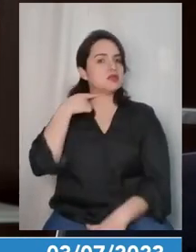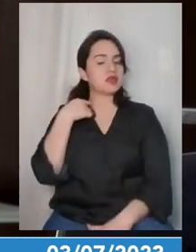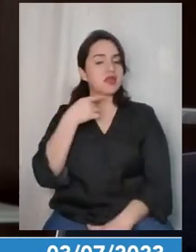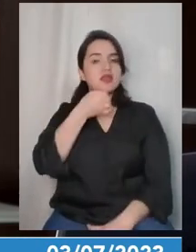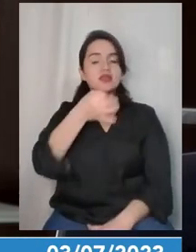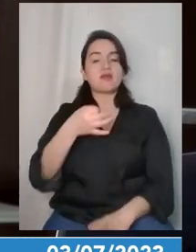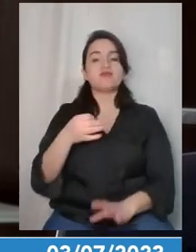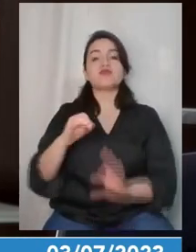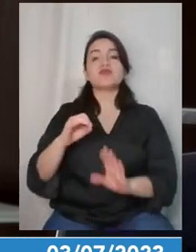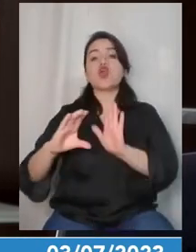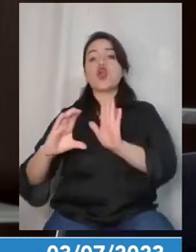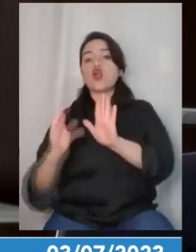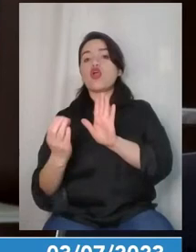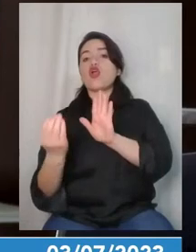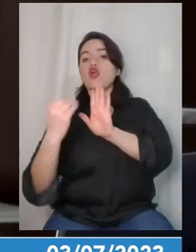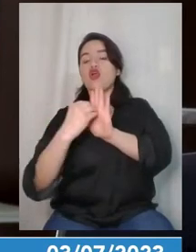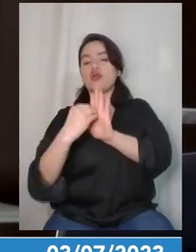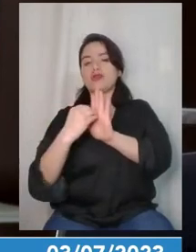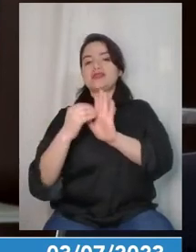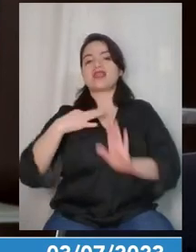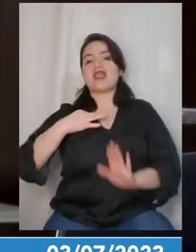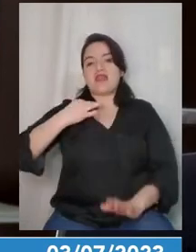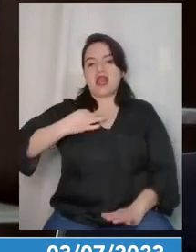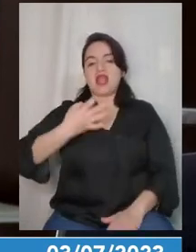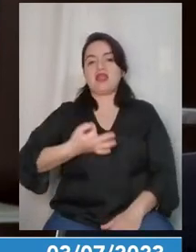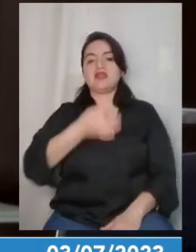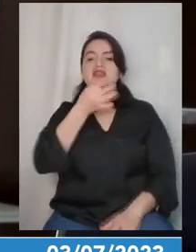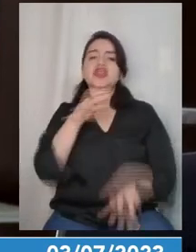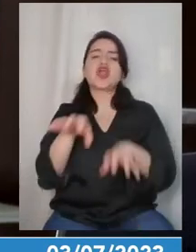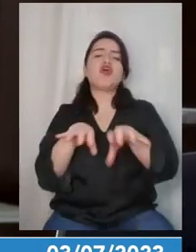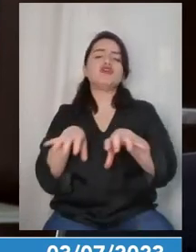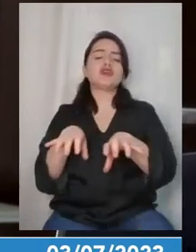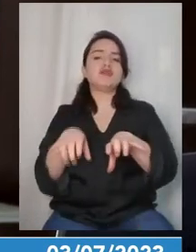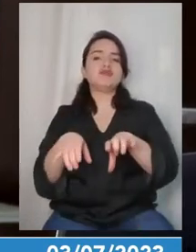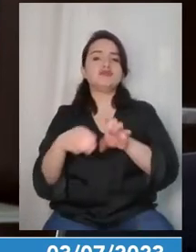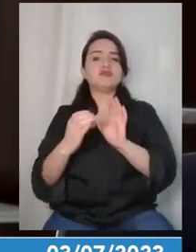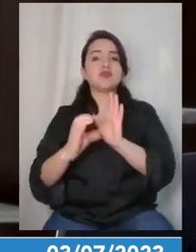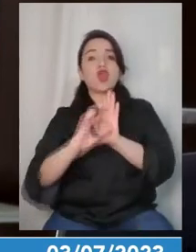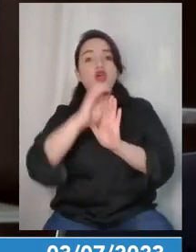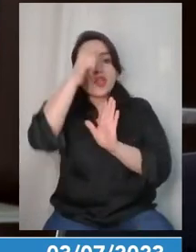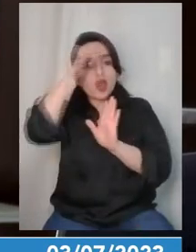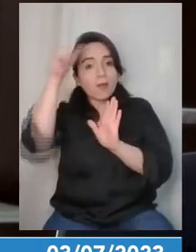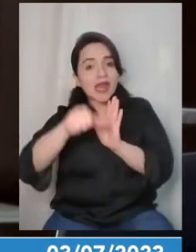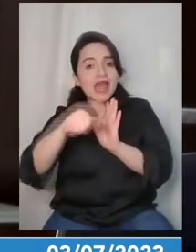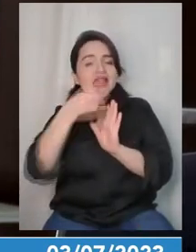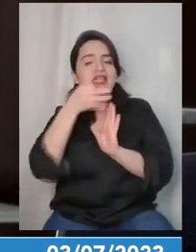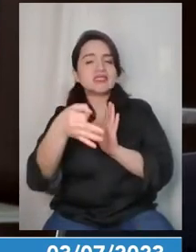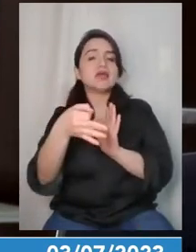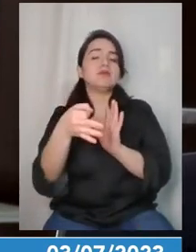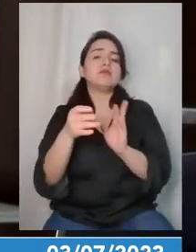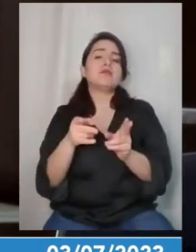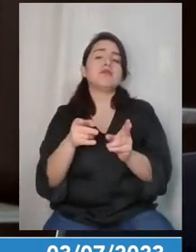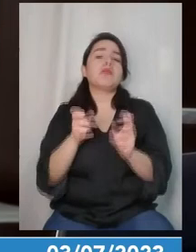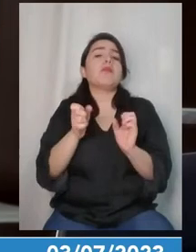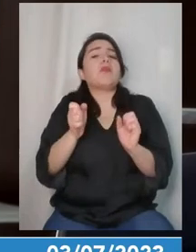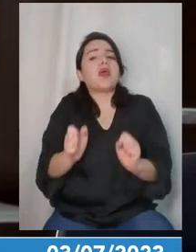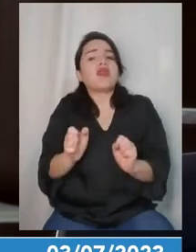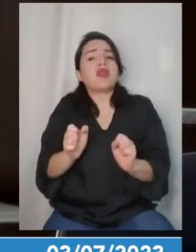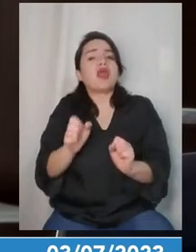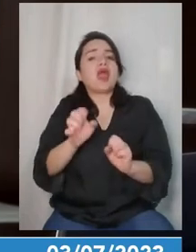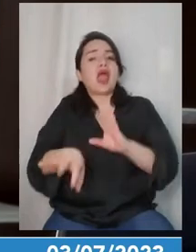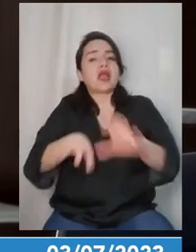bienes muebles, el Código Penal sí reconoce la posibilidad de que los animales podrían sufrir un daño, un